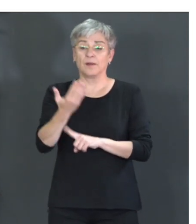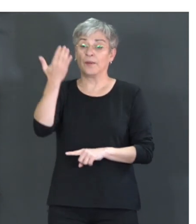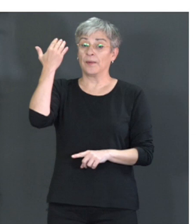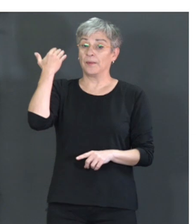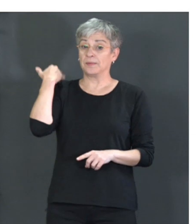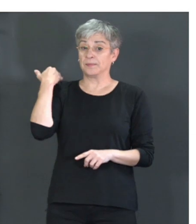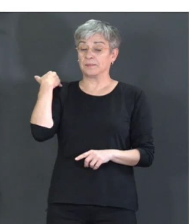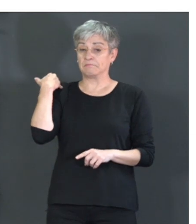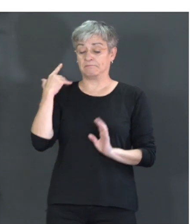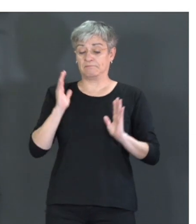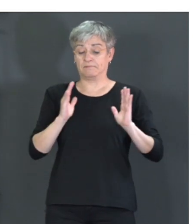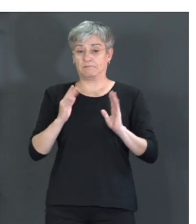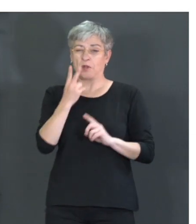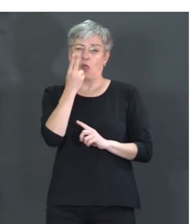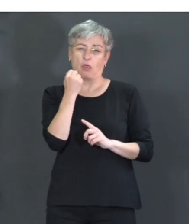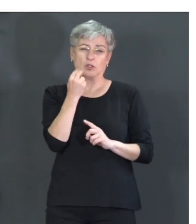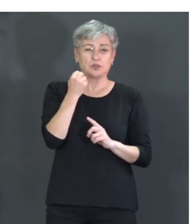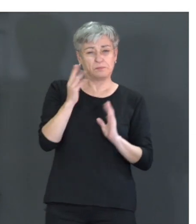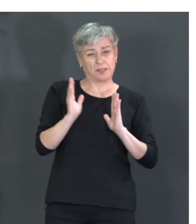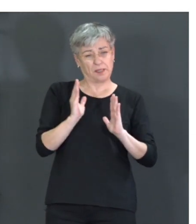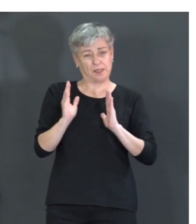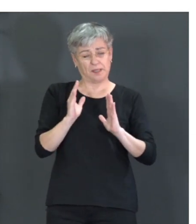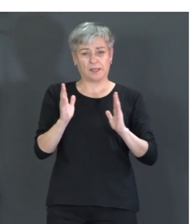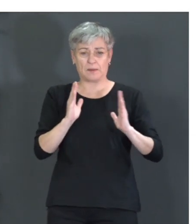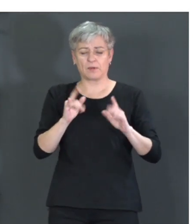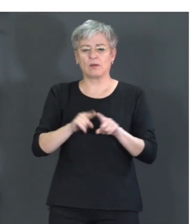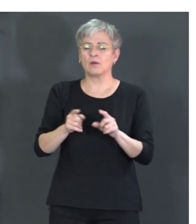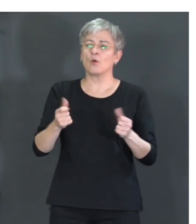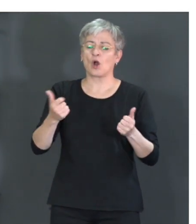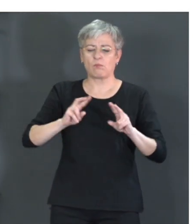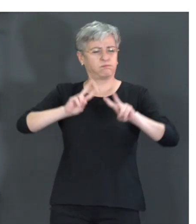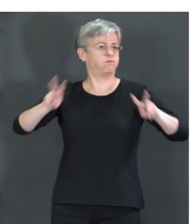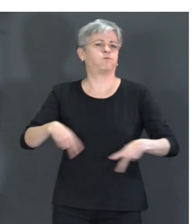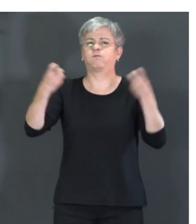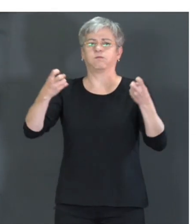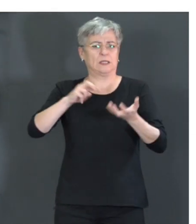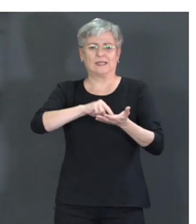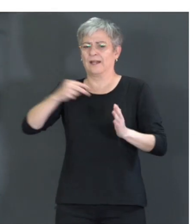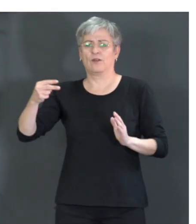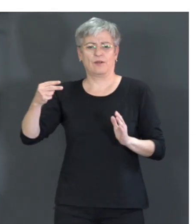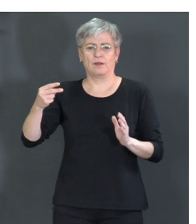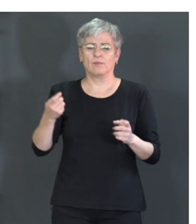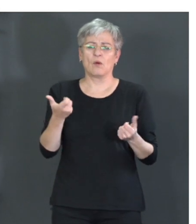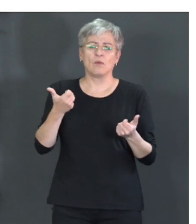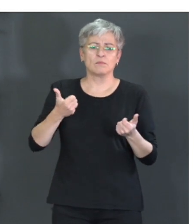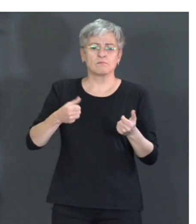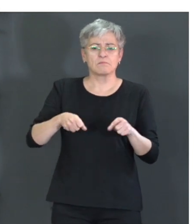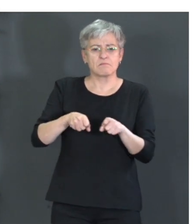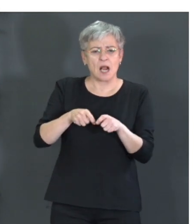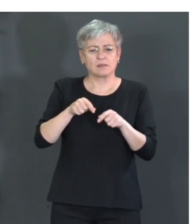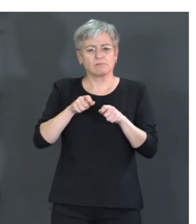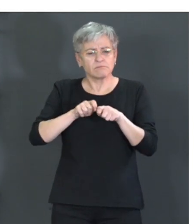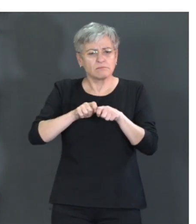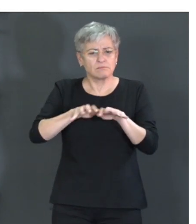del año 2000, pues se produjo pues una revolución tecnológica que empezaba a calar pues en todas